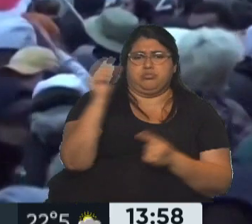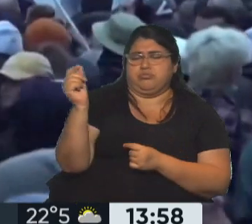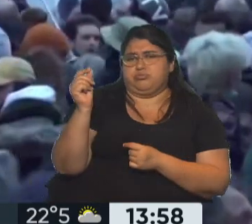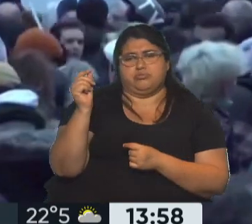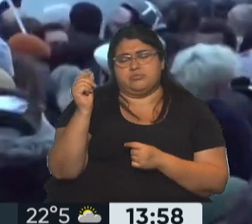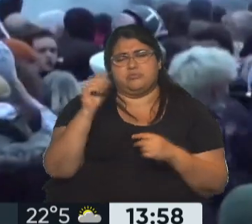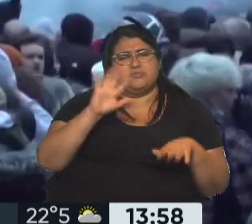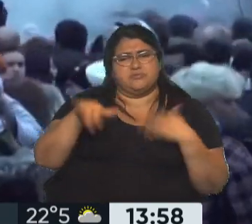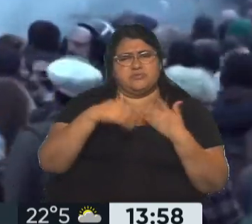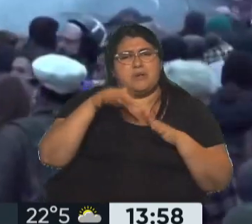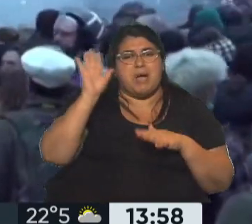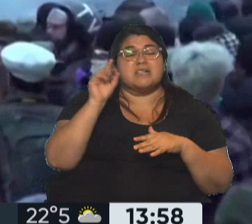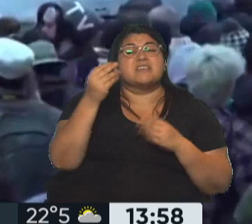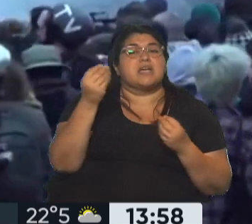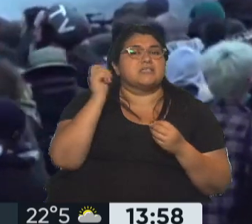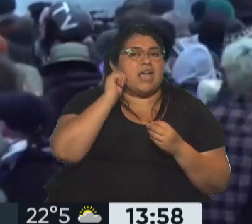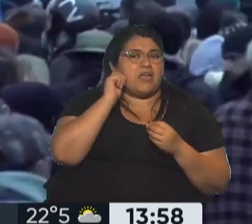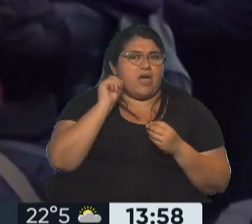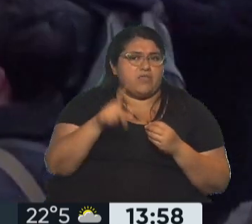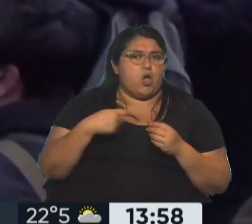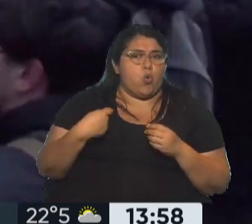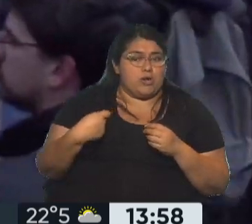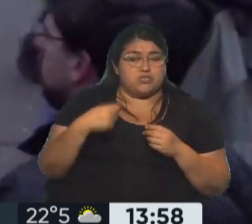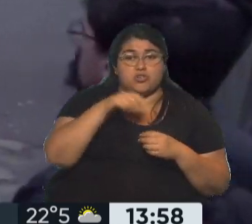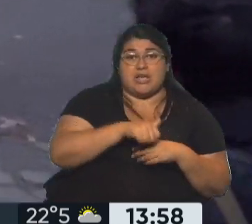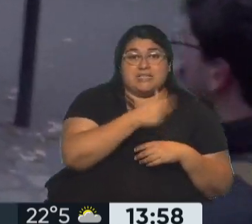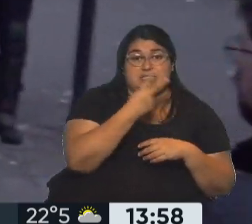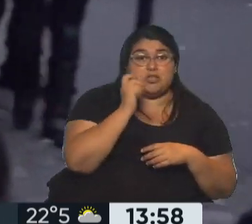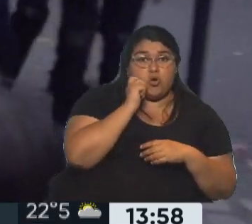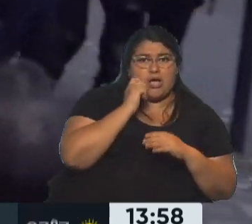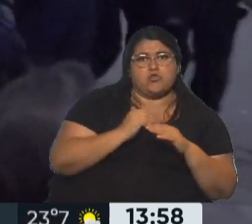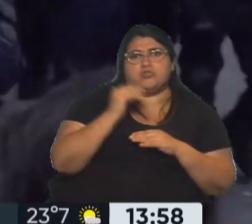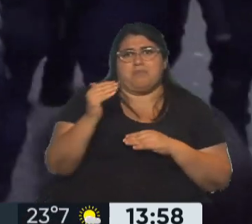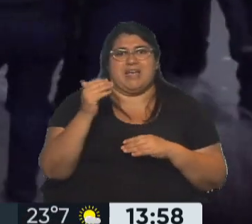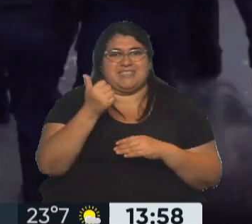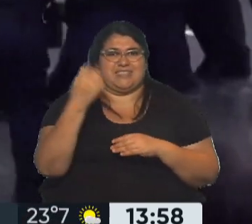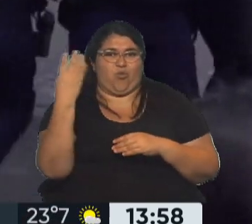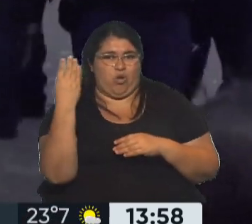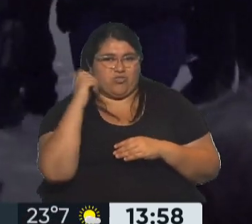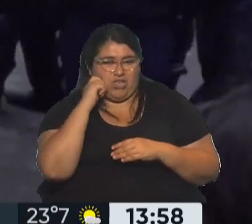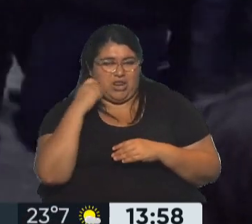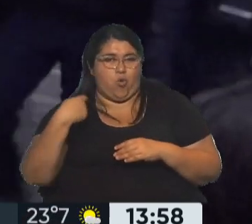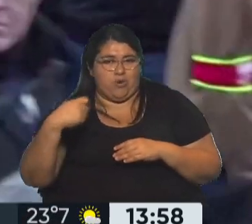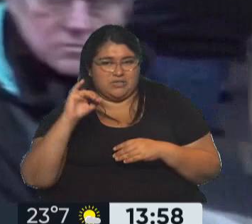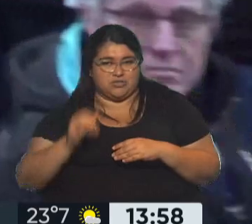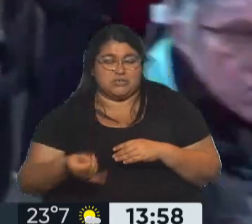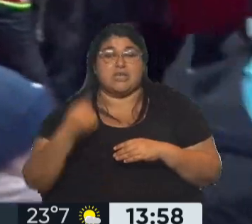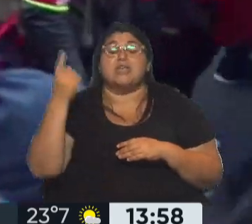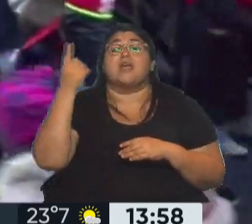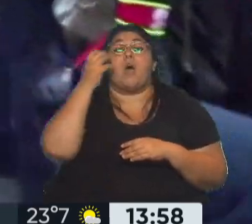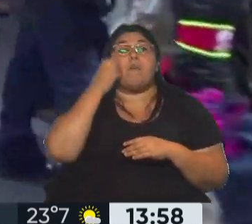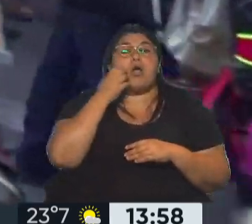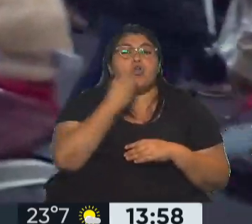genera es el aumentar la edad jubilatoria, que pasaría de 62 a 64 años. ¿Qué va a pasar? Macron lo va a presentar la semana que viene en